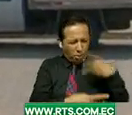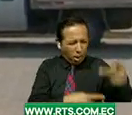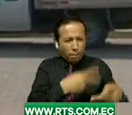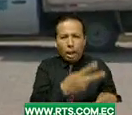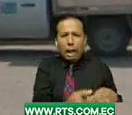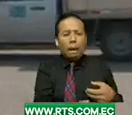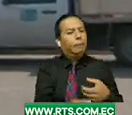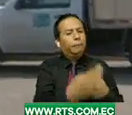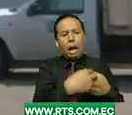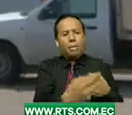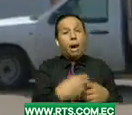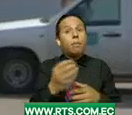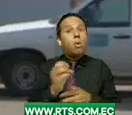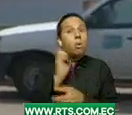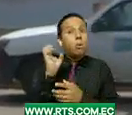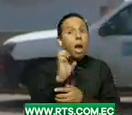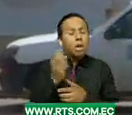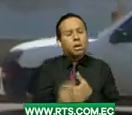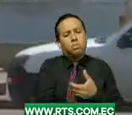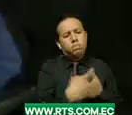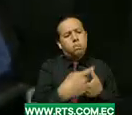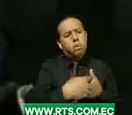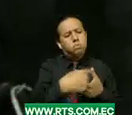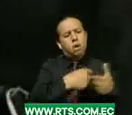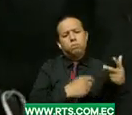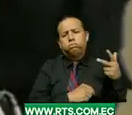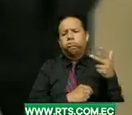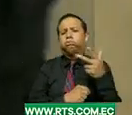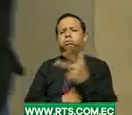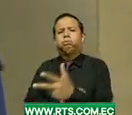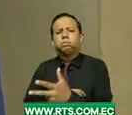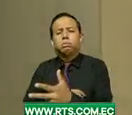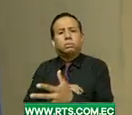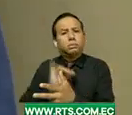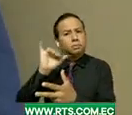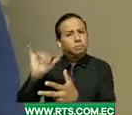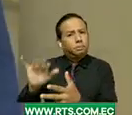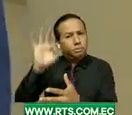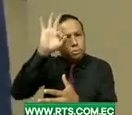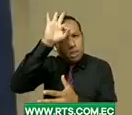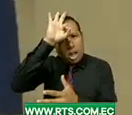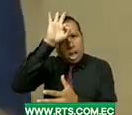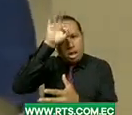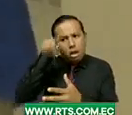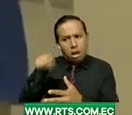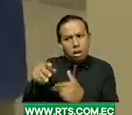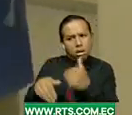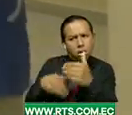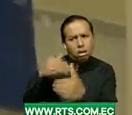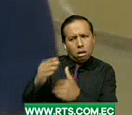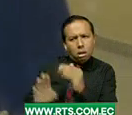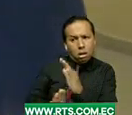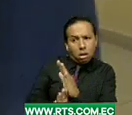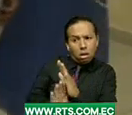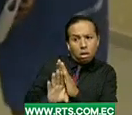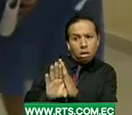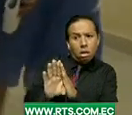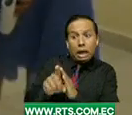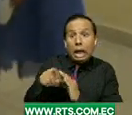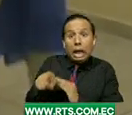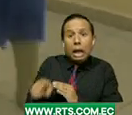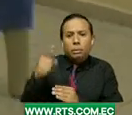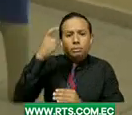heridos durante la última masacre carcelaria. Ya recuperado, decidió que era tiempo de fugarse de esta casa